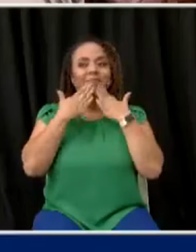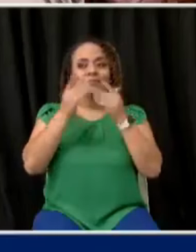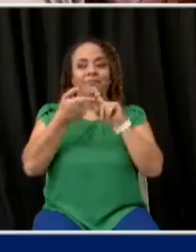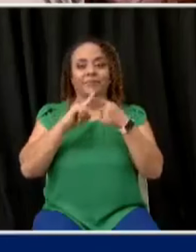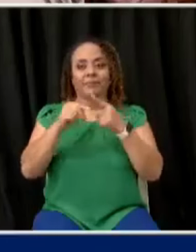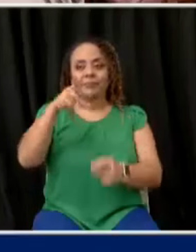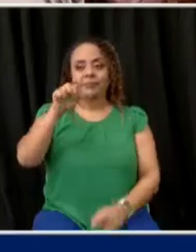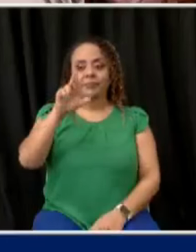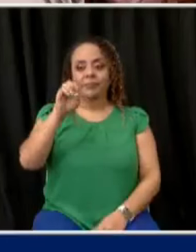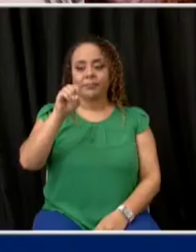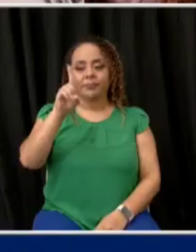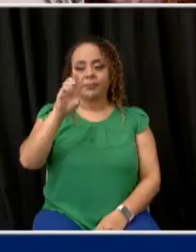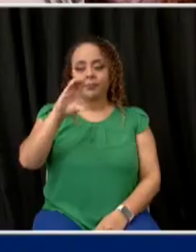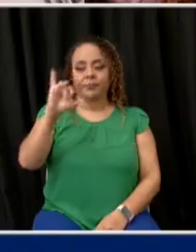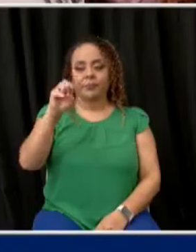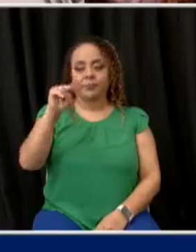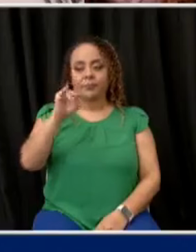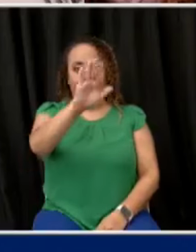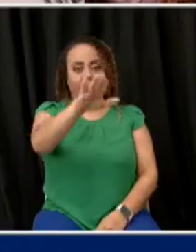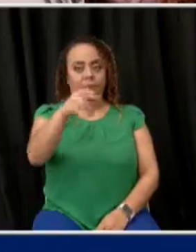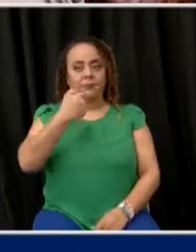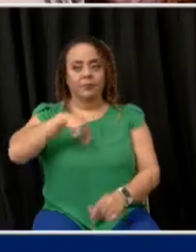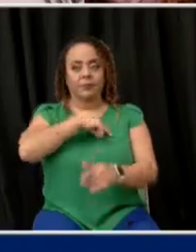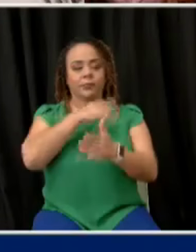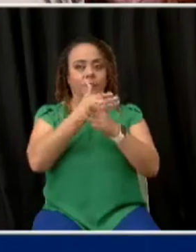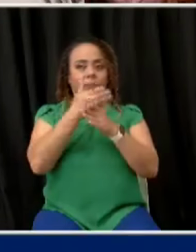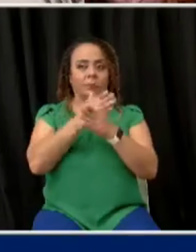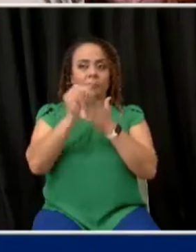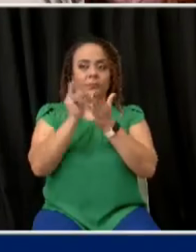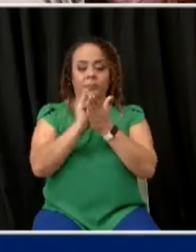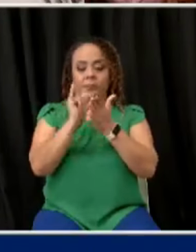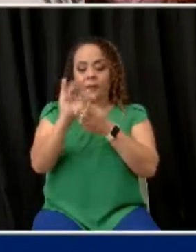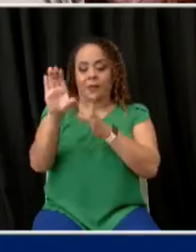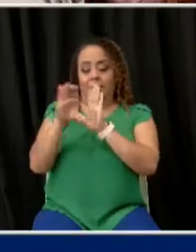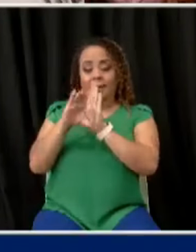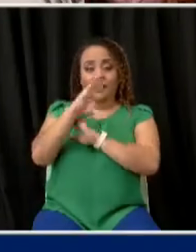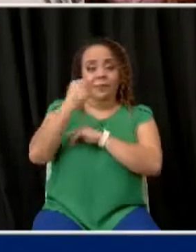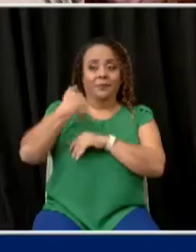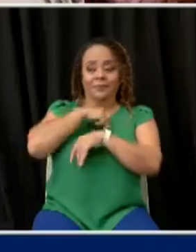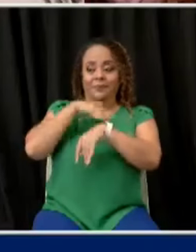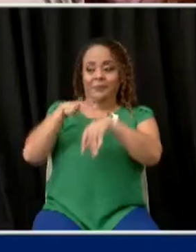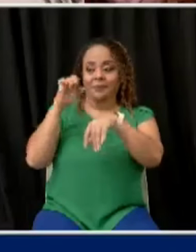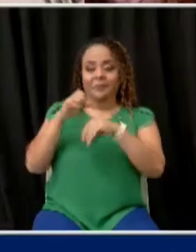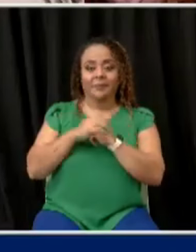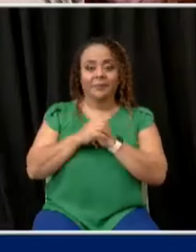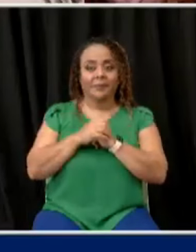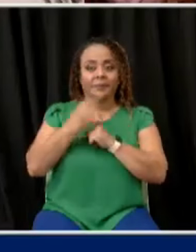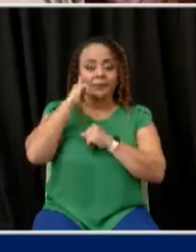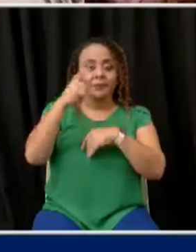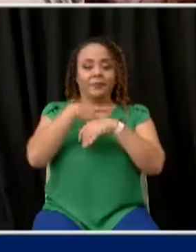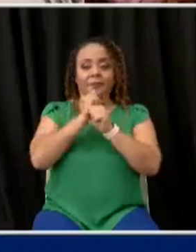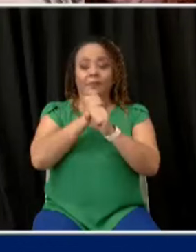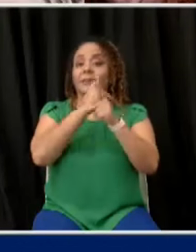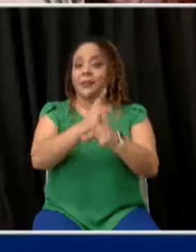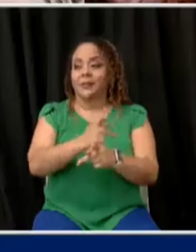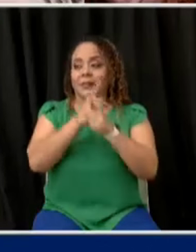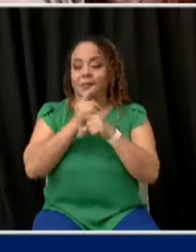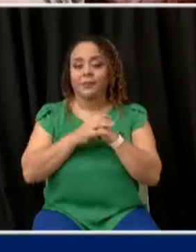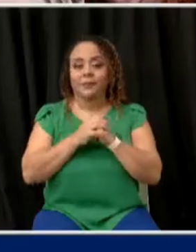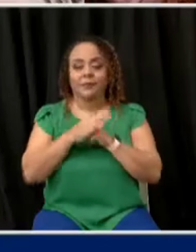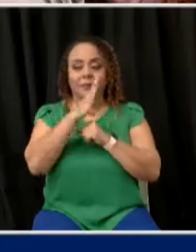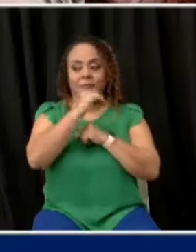producción. Amigos, les compartimos esta diapositiva y los llamamos a hacer prevención y